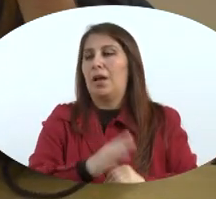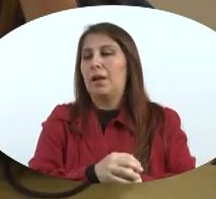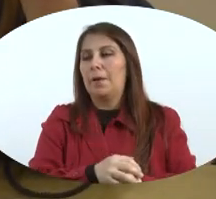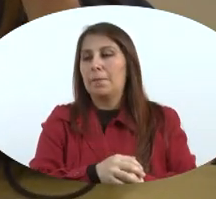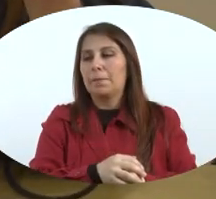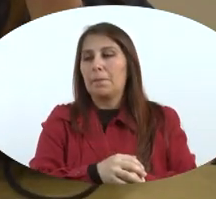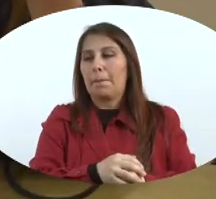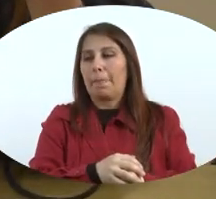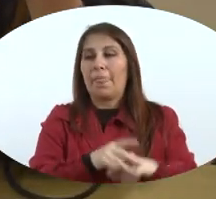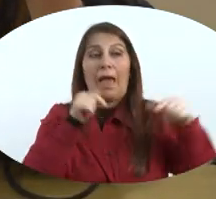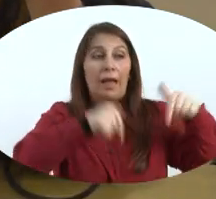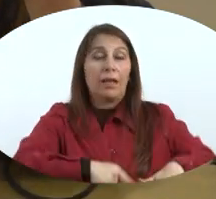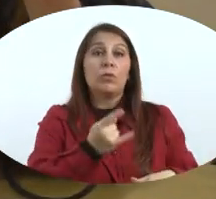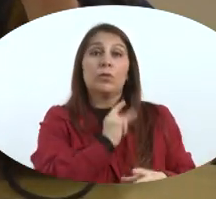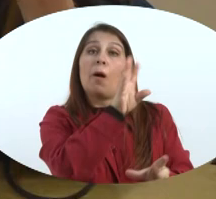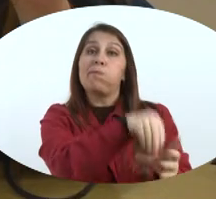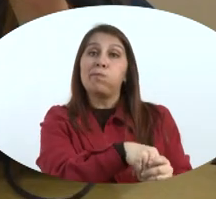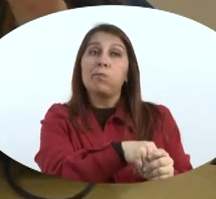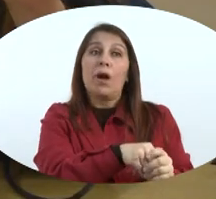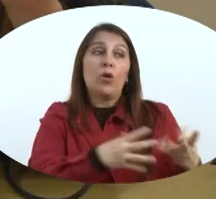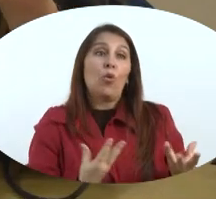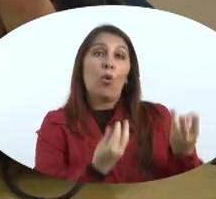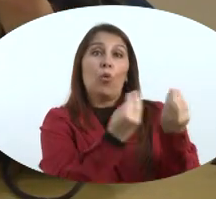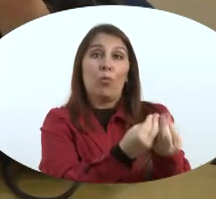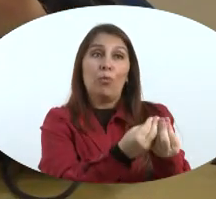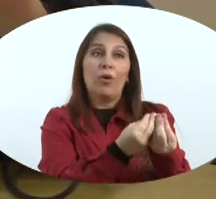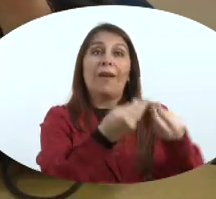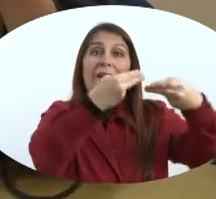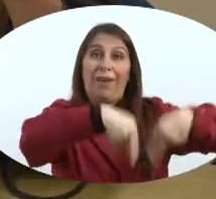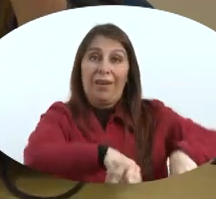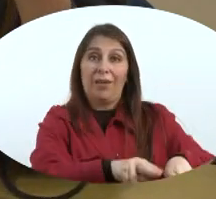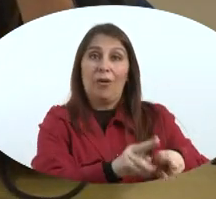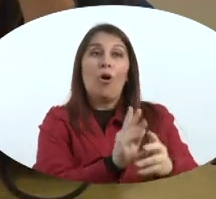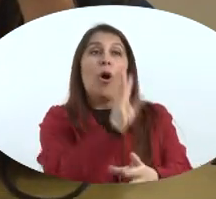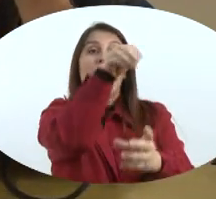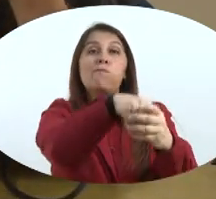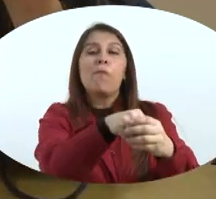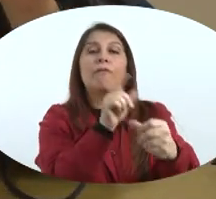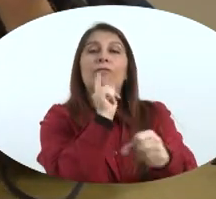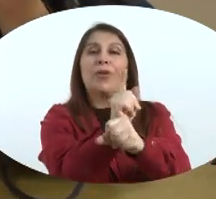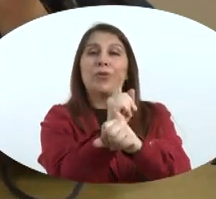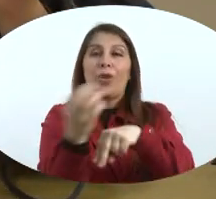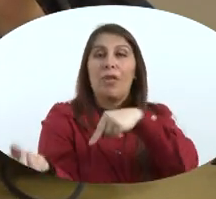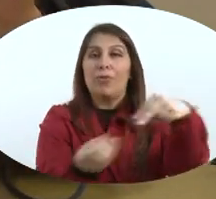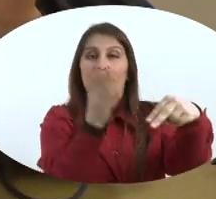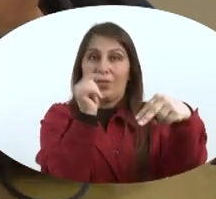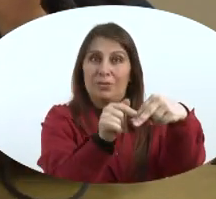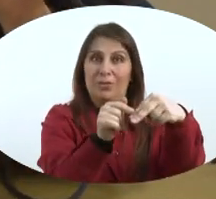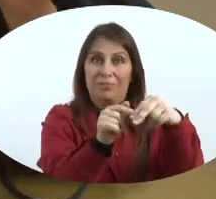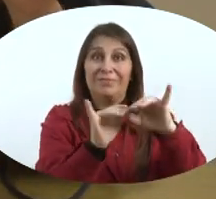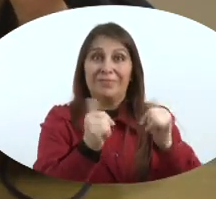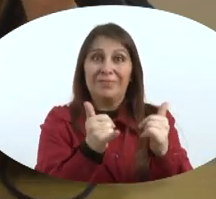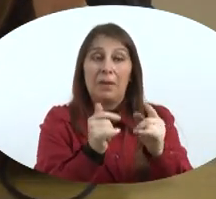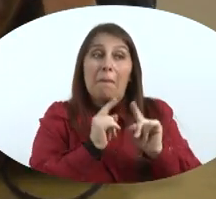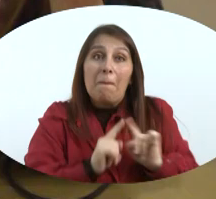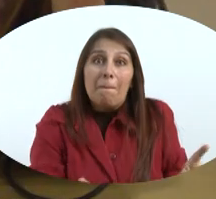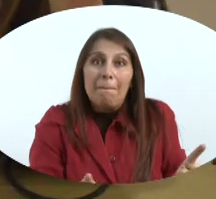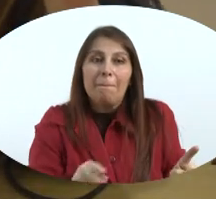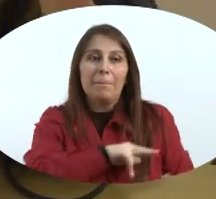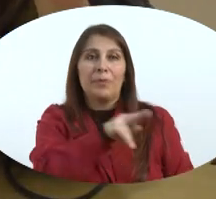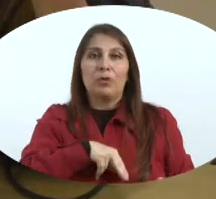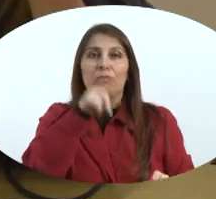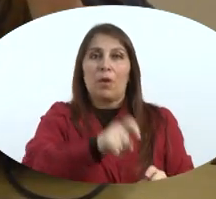una mesa de género en la universidad que corresponden también a la facultad de educación pero la idea también es promover que esa esa mesa